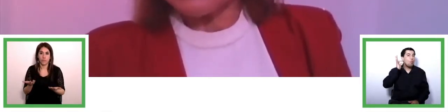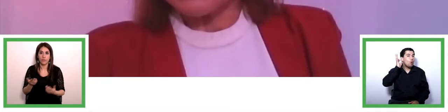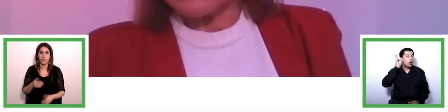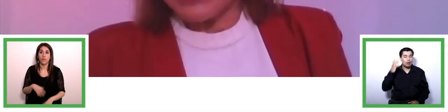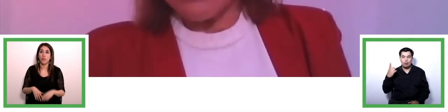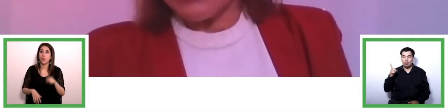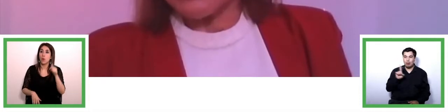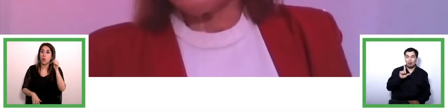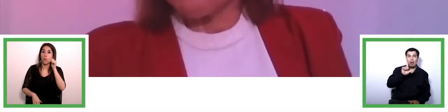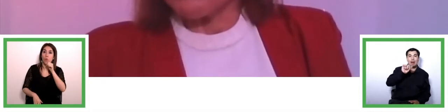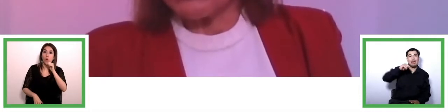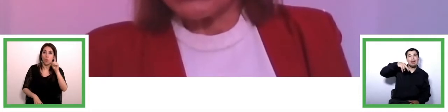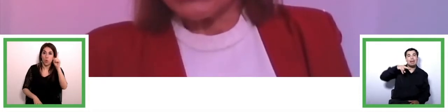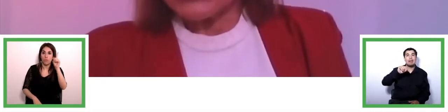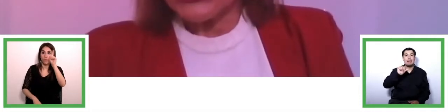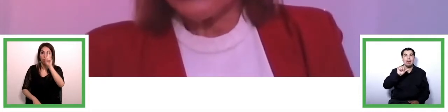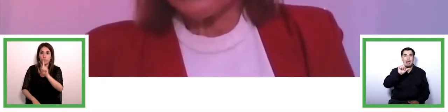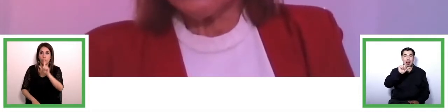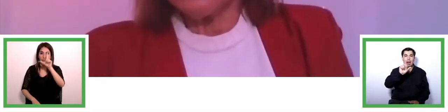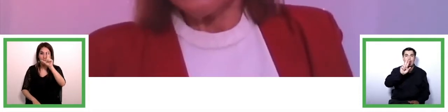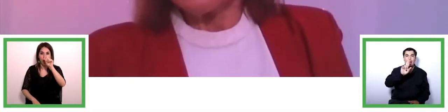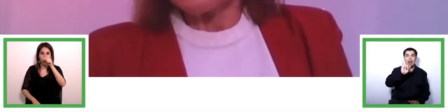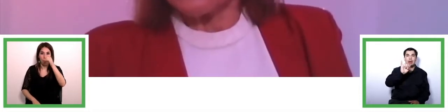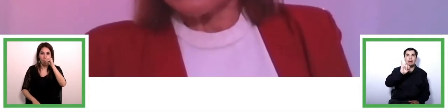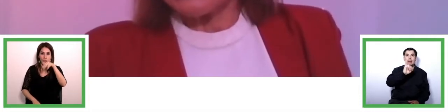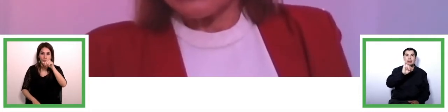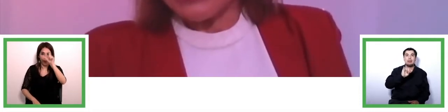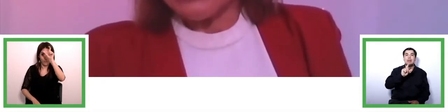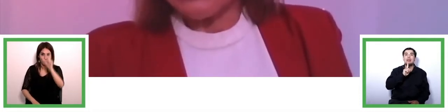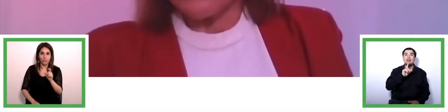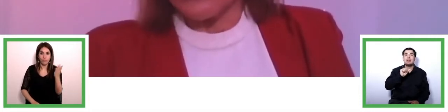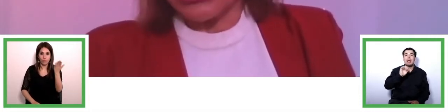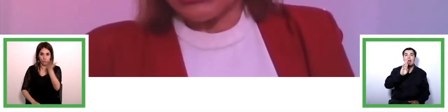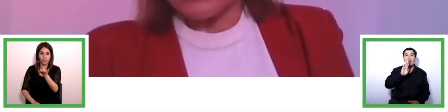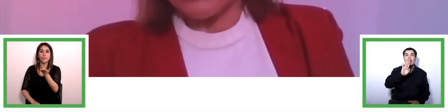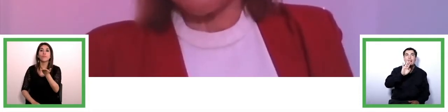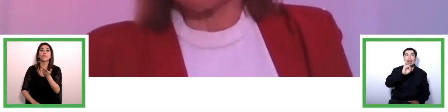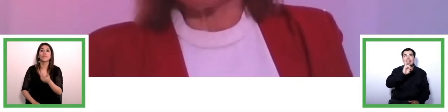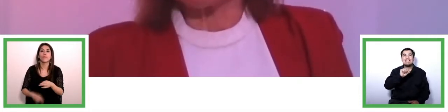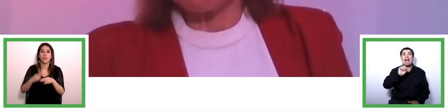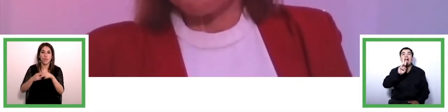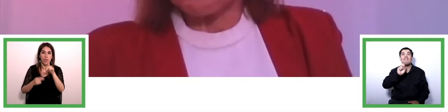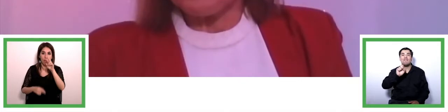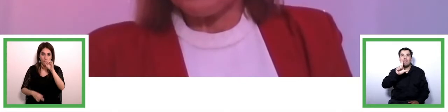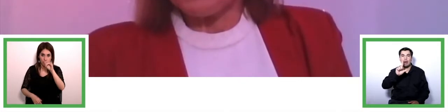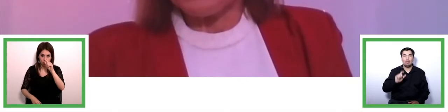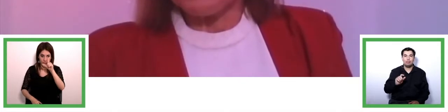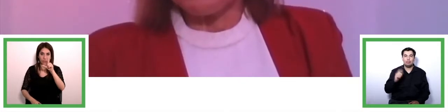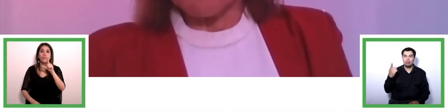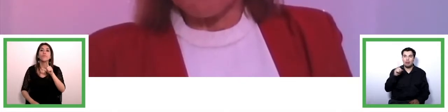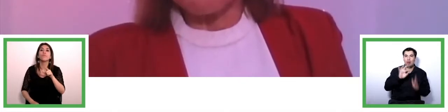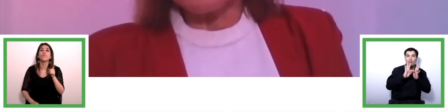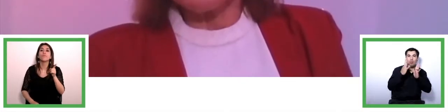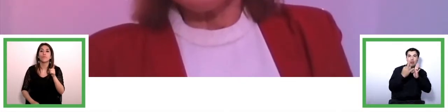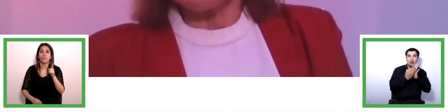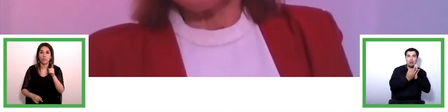Lina Aristizábal, de Fundación Soldarriaga Concha.